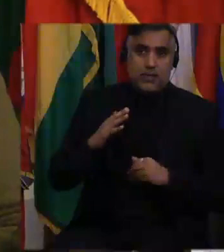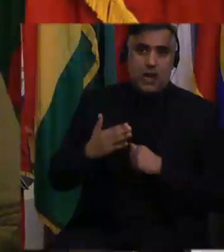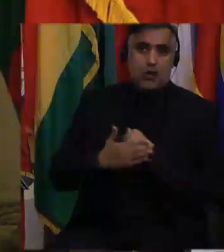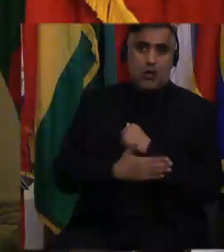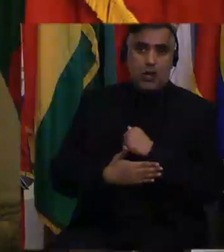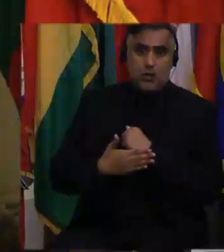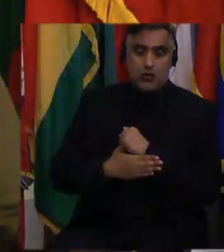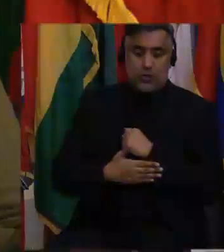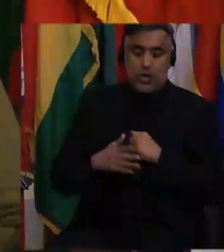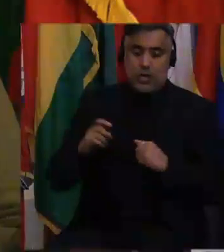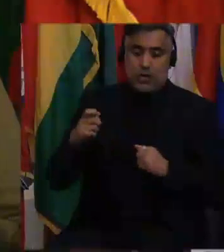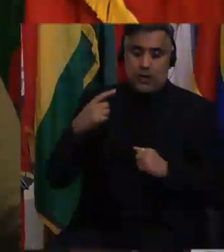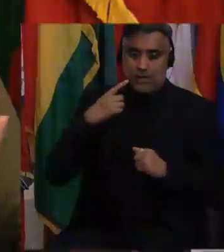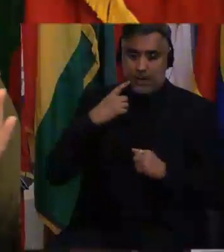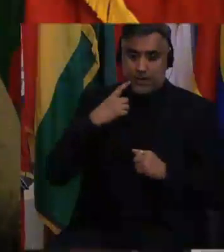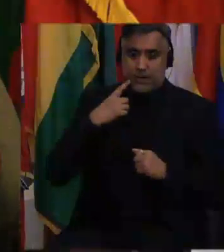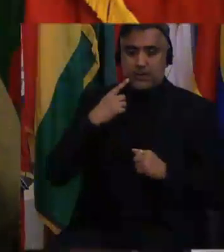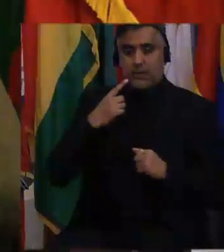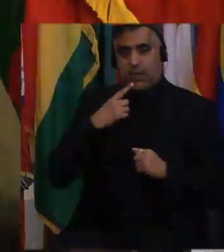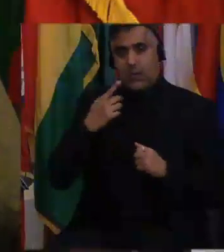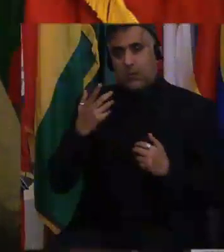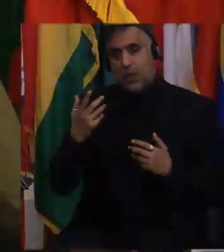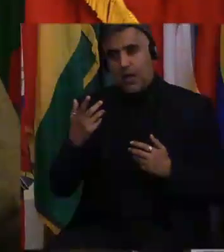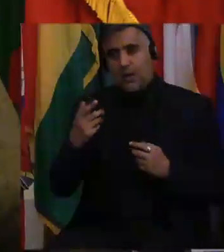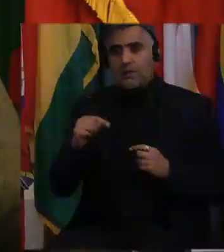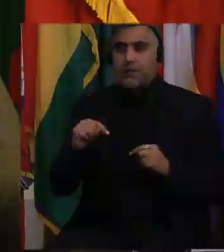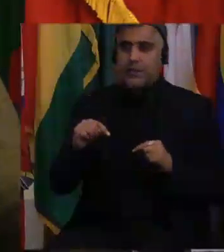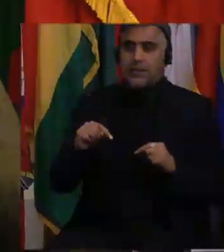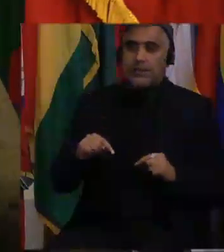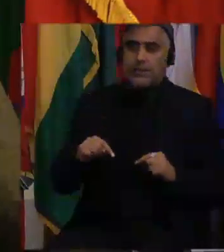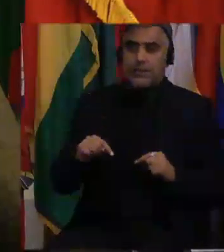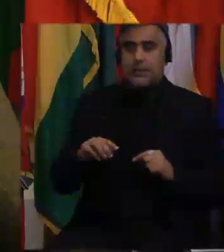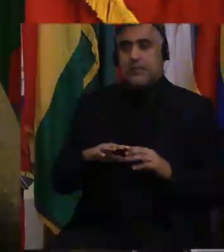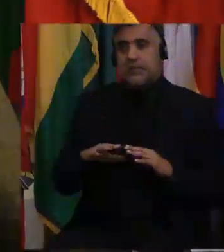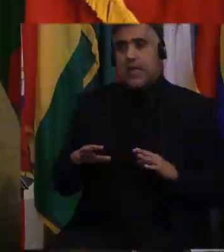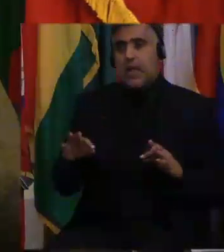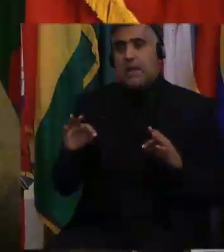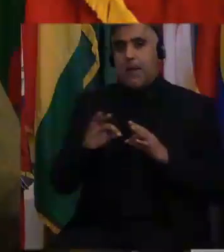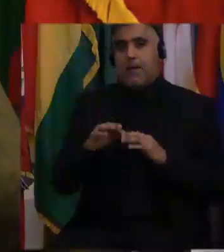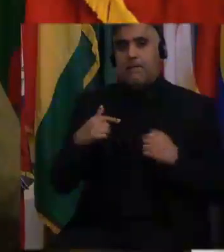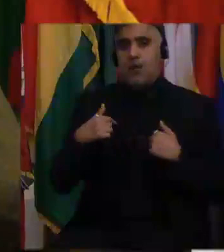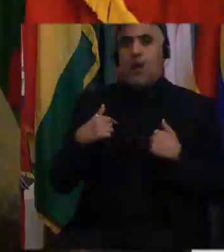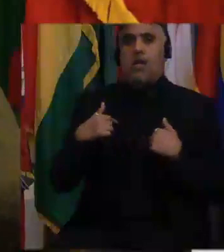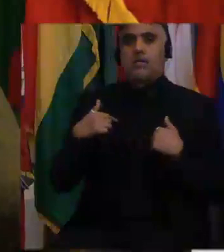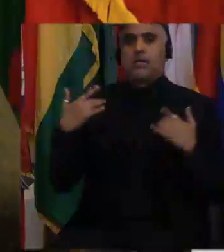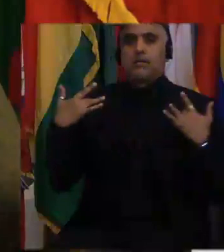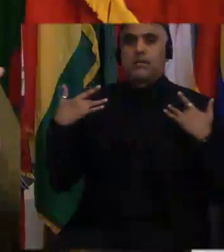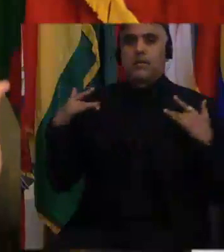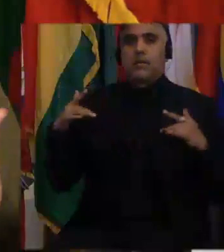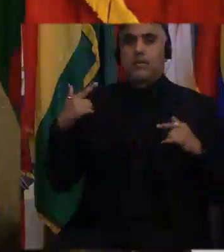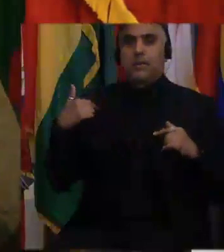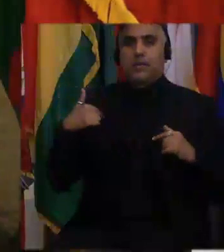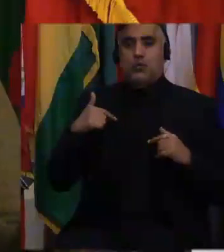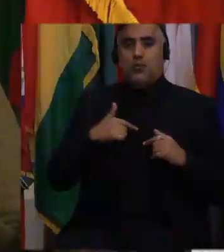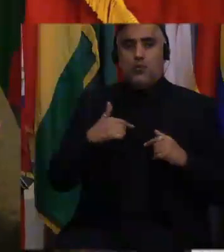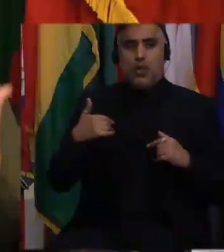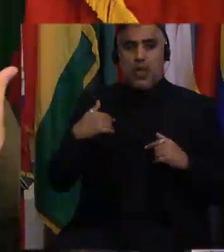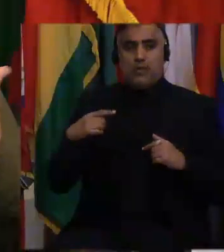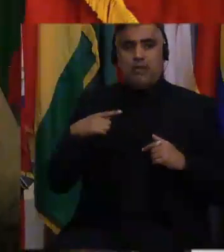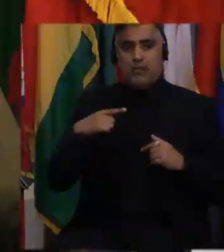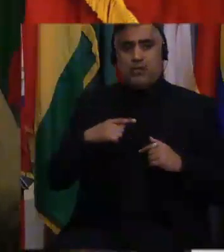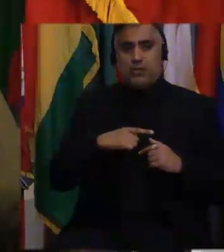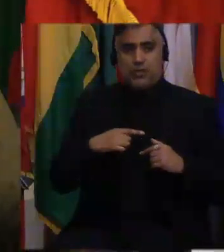gobiernos, o sea, dicen, bueno, esto no nos interesa porque nosotros tenemos nuestra ley y no se van a